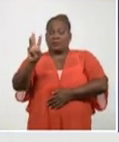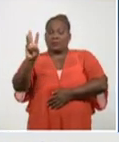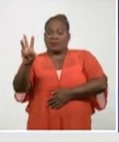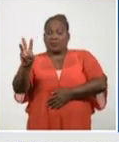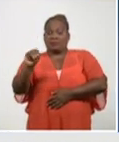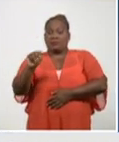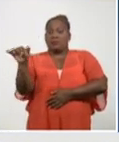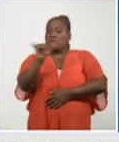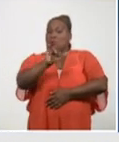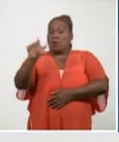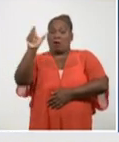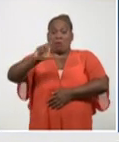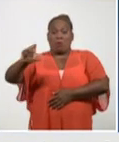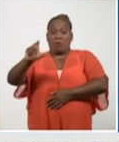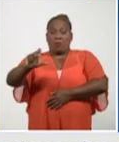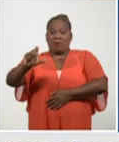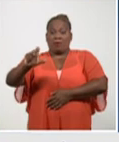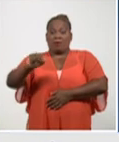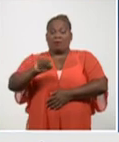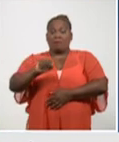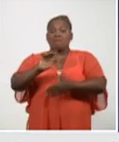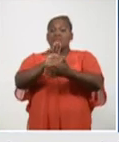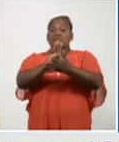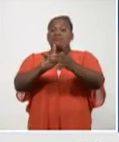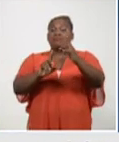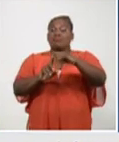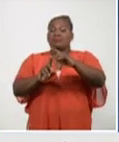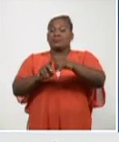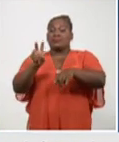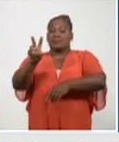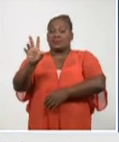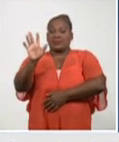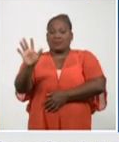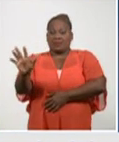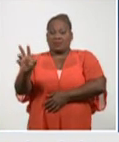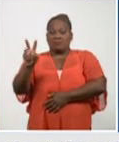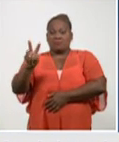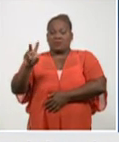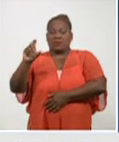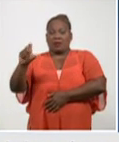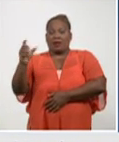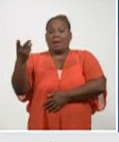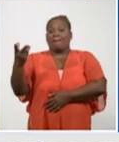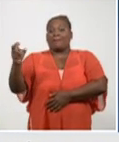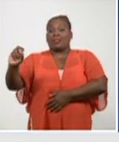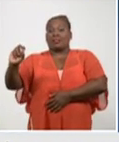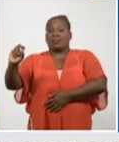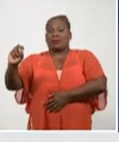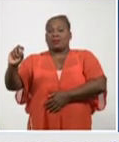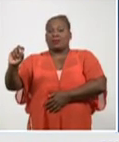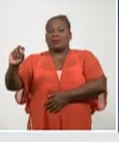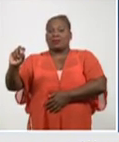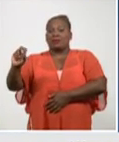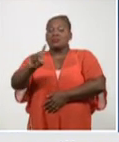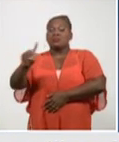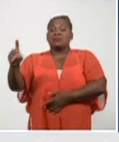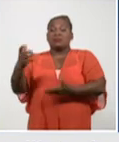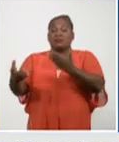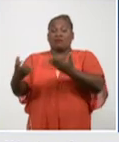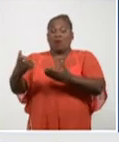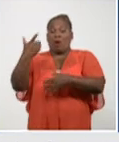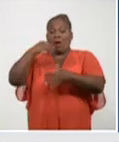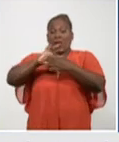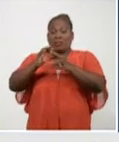que Camagüey, Matanzas con 25, Villa Clara con 20, Cienfuegos y Artemisa